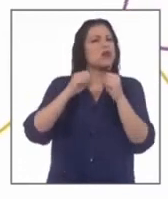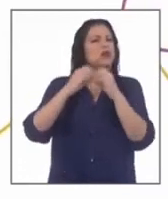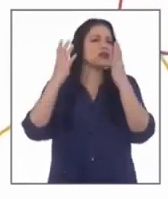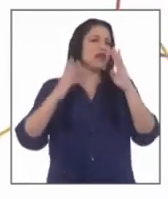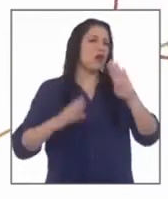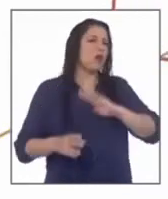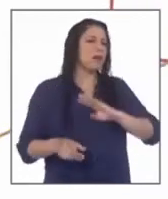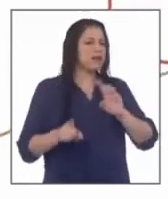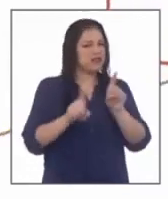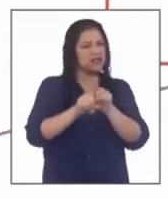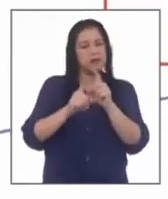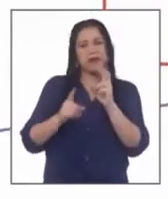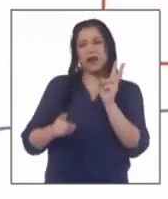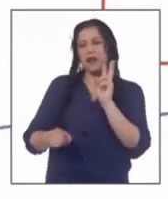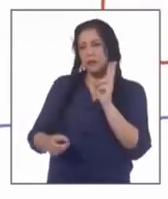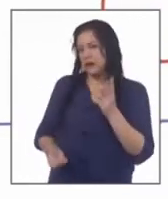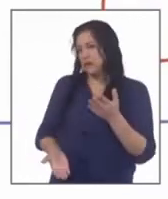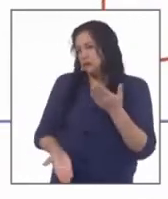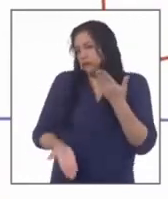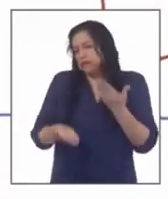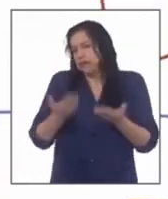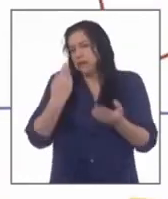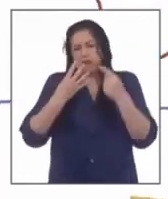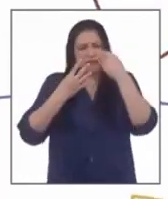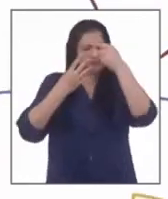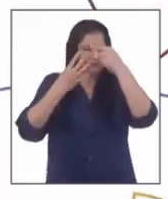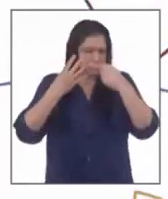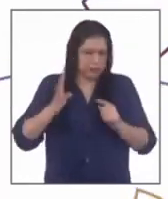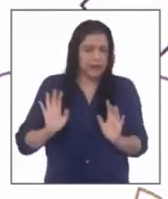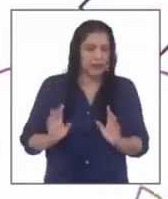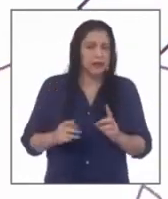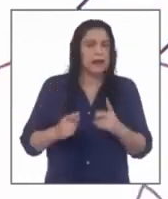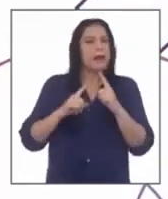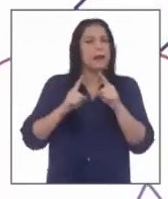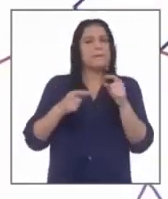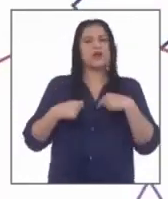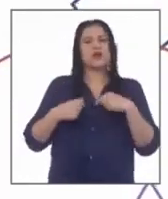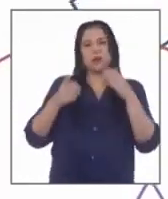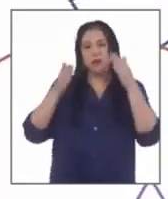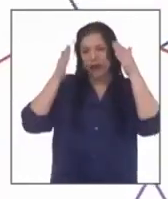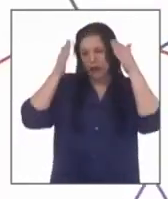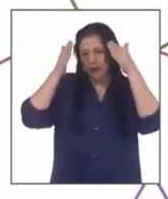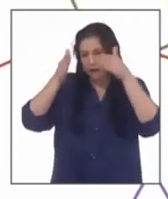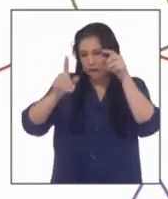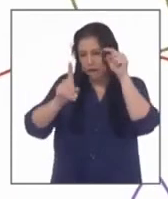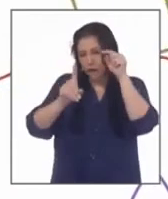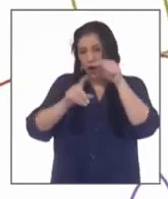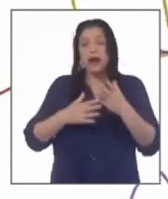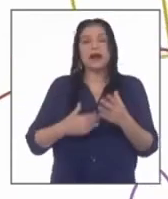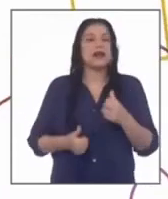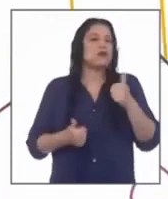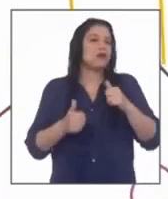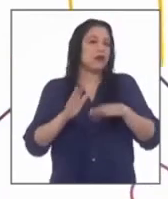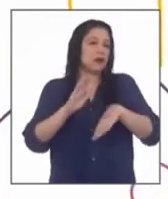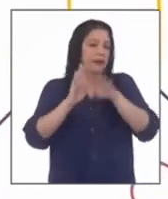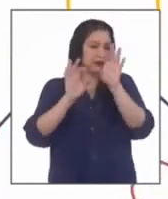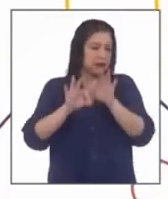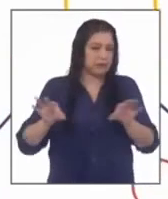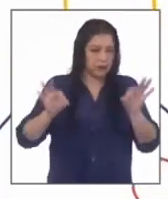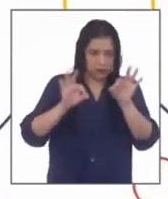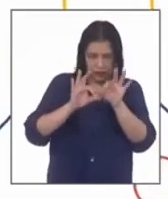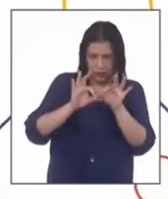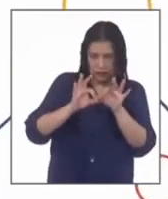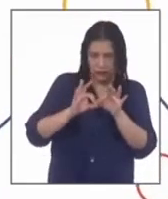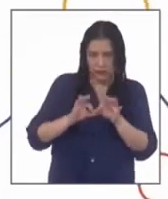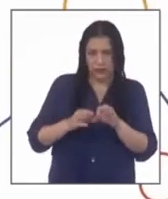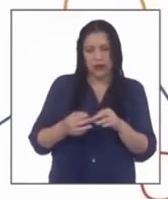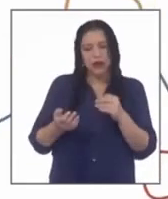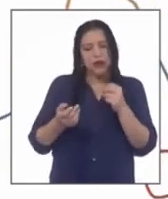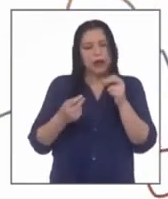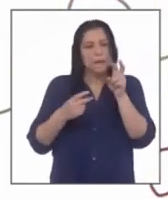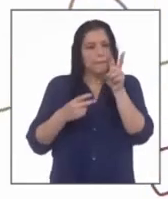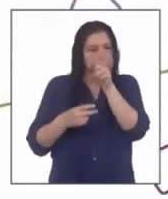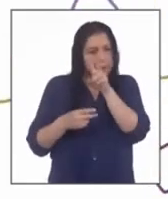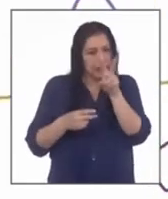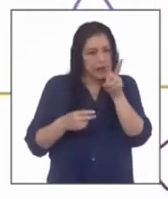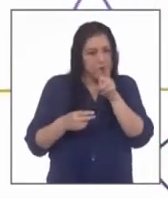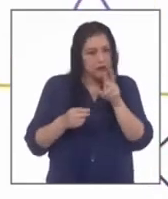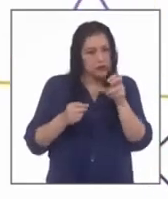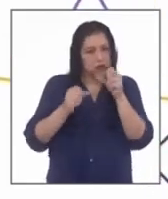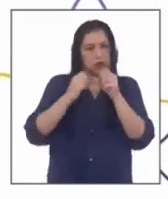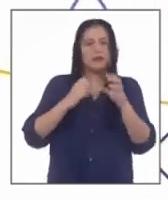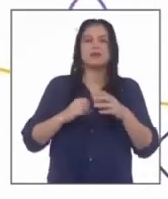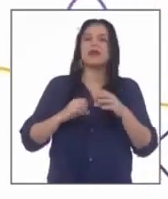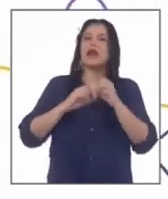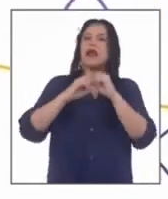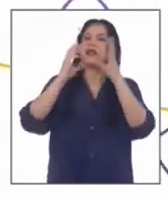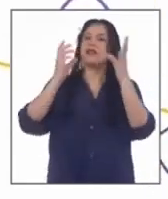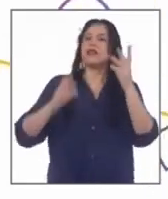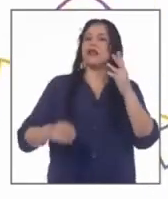viernes? Puede ser por muchos factores, pero me voy a centrar en uno de los principales. Revisando los datos, el día